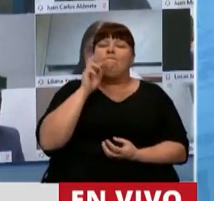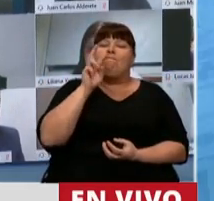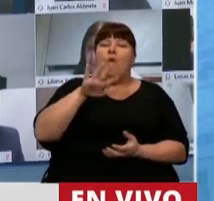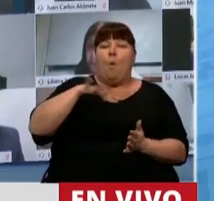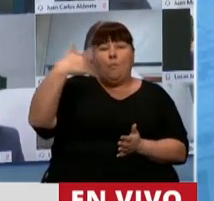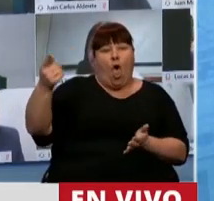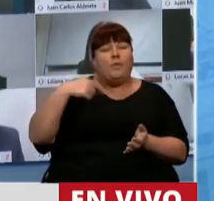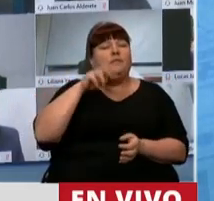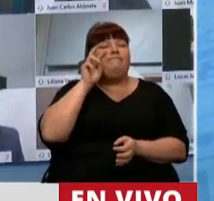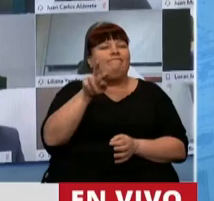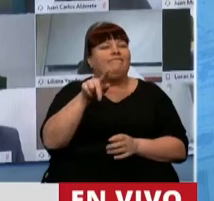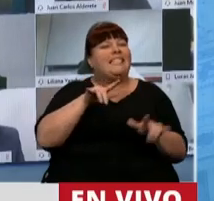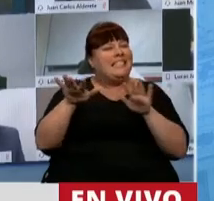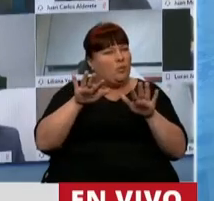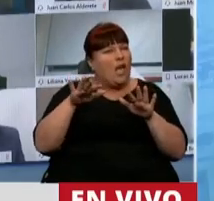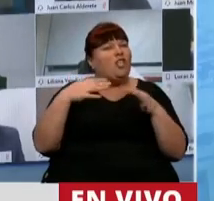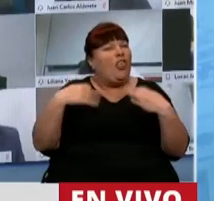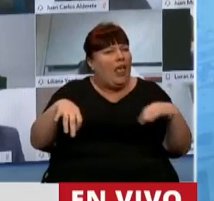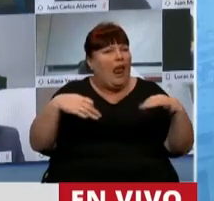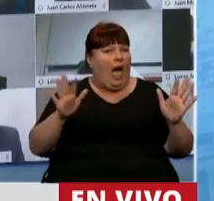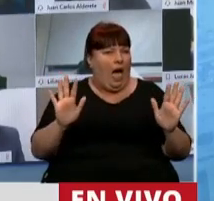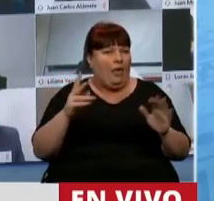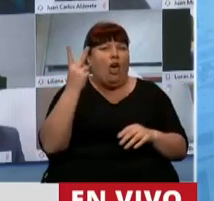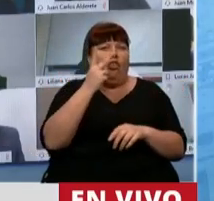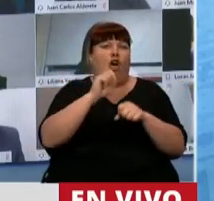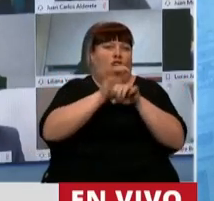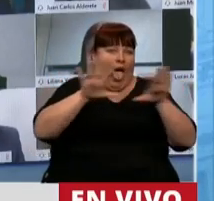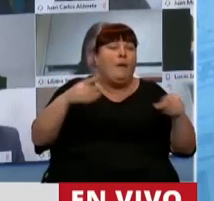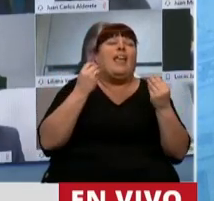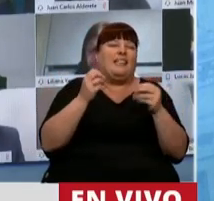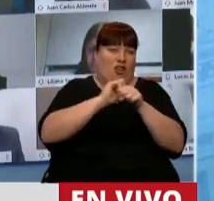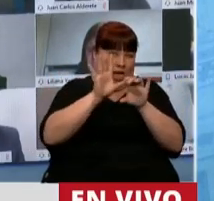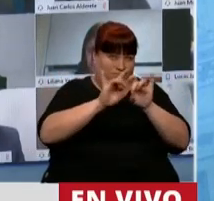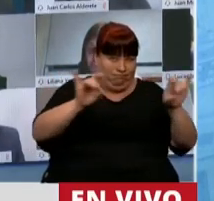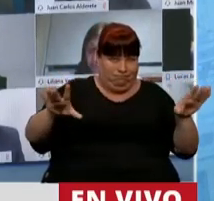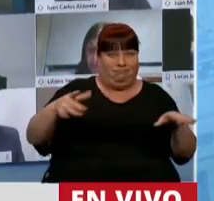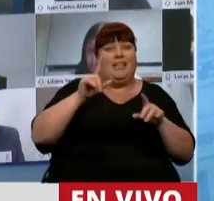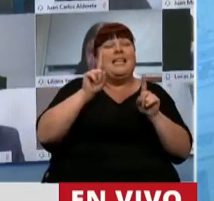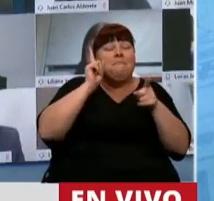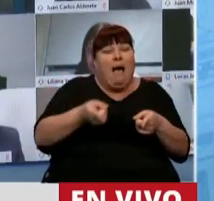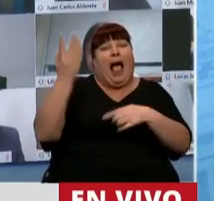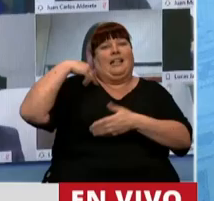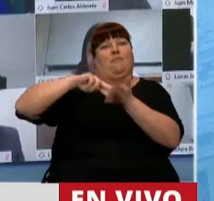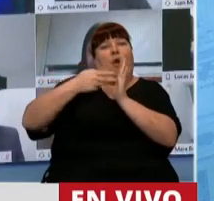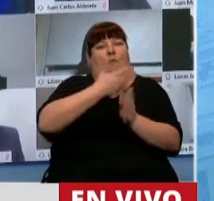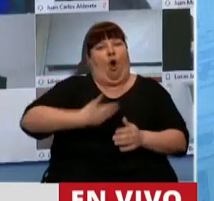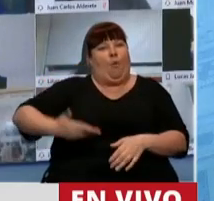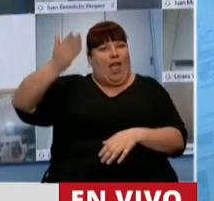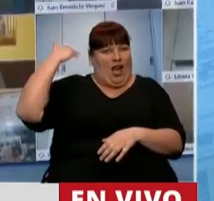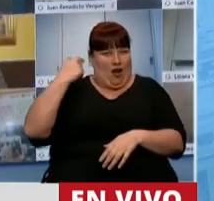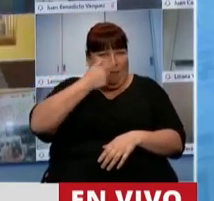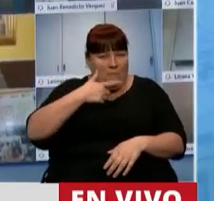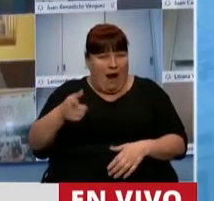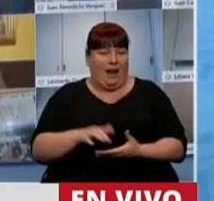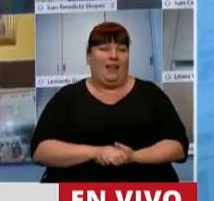el conurbano, que la situación es muy sensible por las dos pandemias. La pandemia con la que venimos del gobierno anterior, dicho sea de